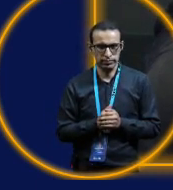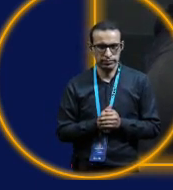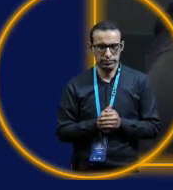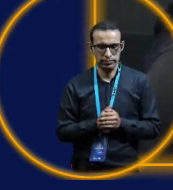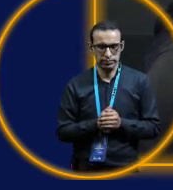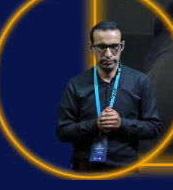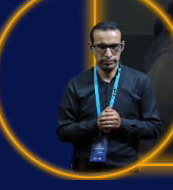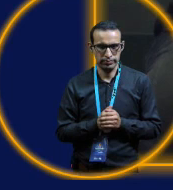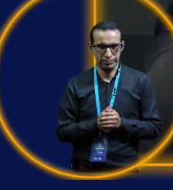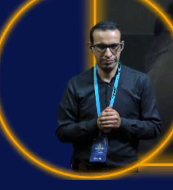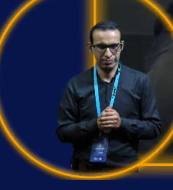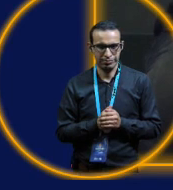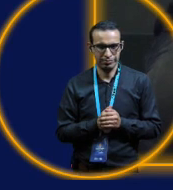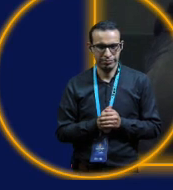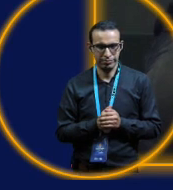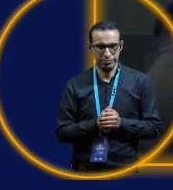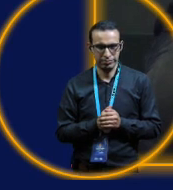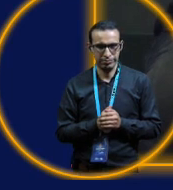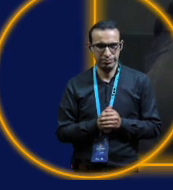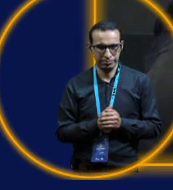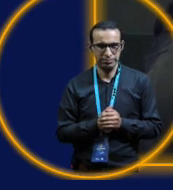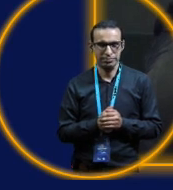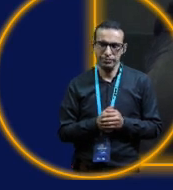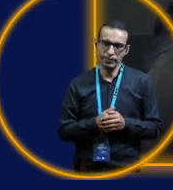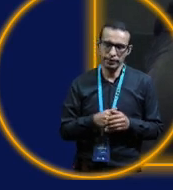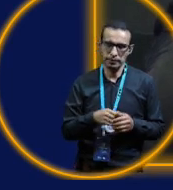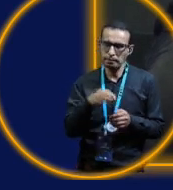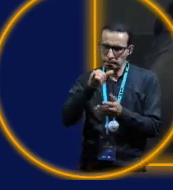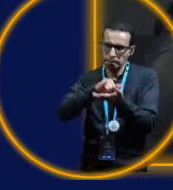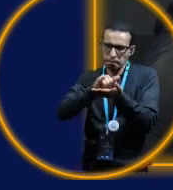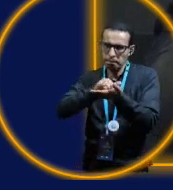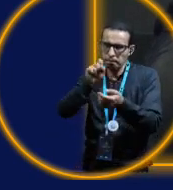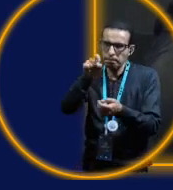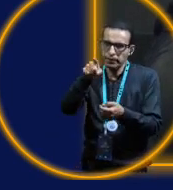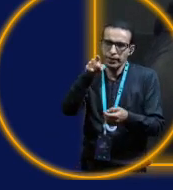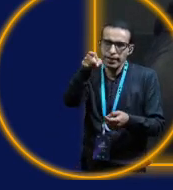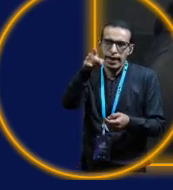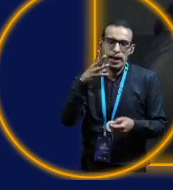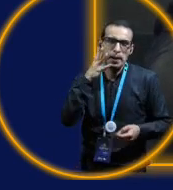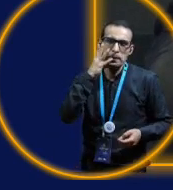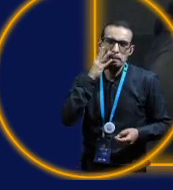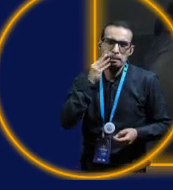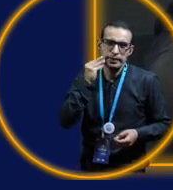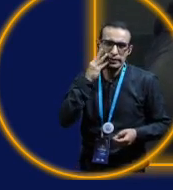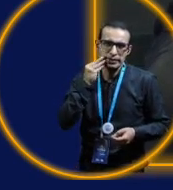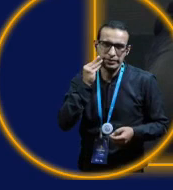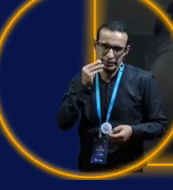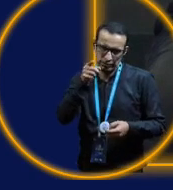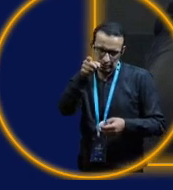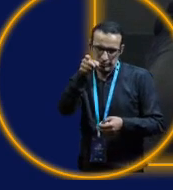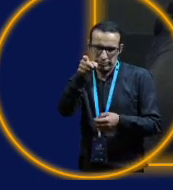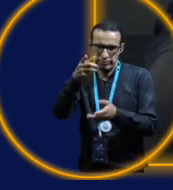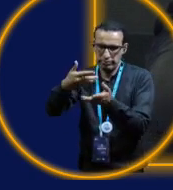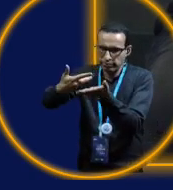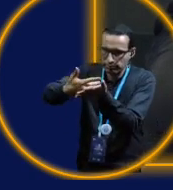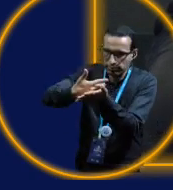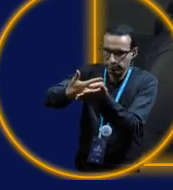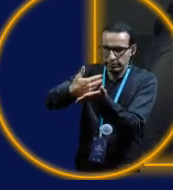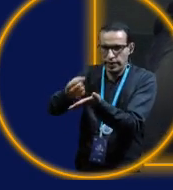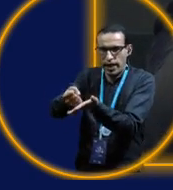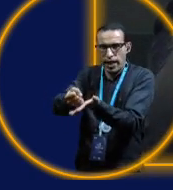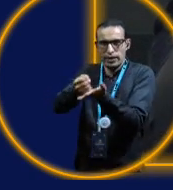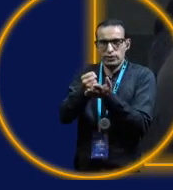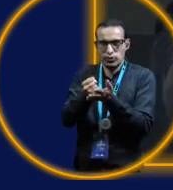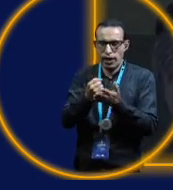resumen Qué experiencia nos puedes dar para definirnos y dar identidad en las herramientas que tenemos como el